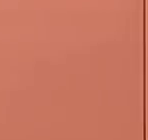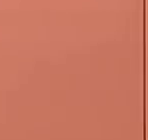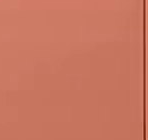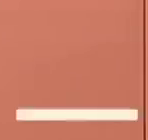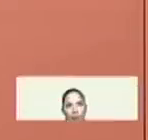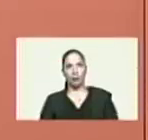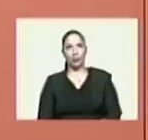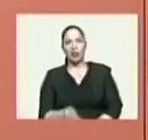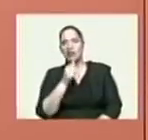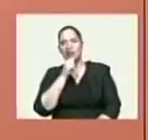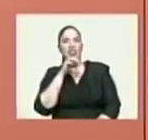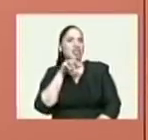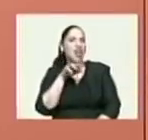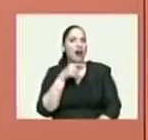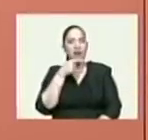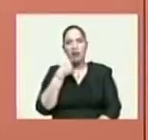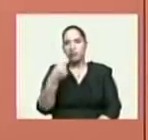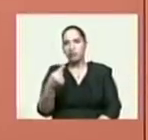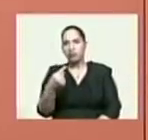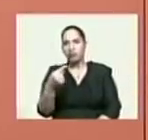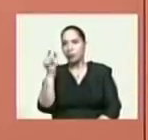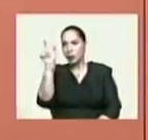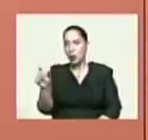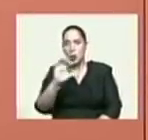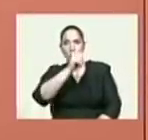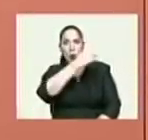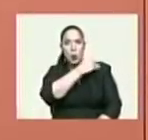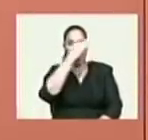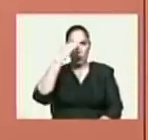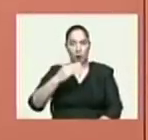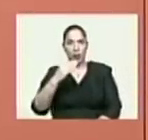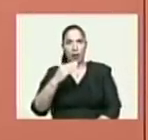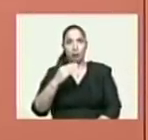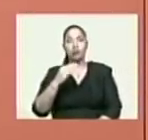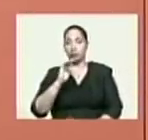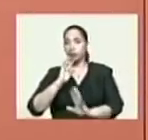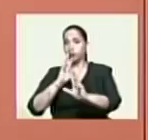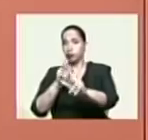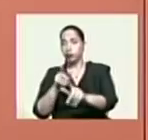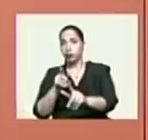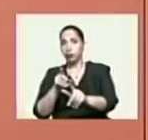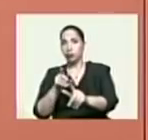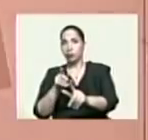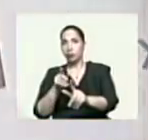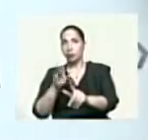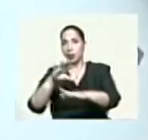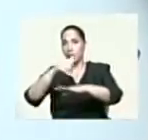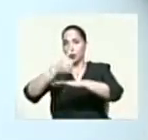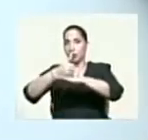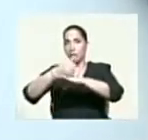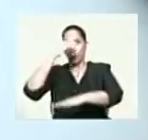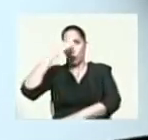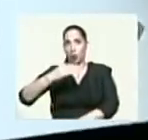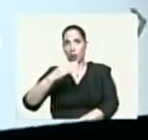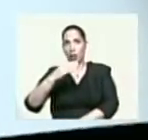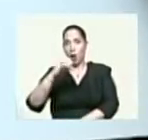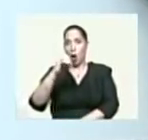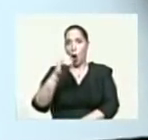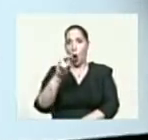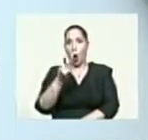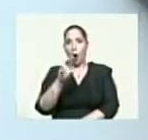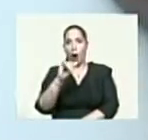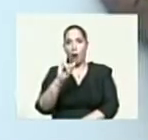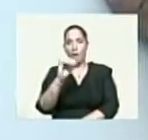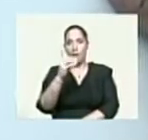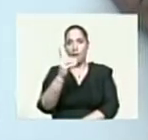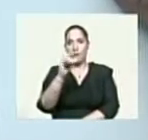De quien habla ahí el coronel García Palomo, de hecho es él quien lo delata, es el teniente coronel Ovidio